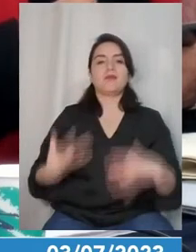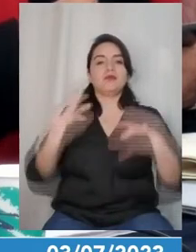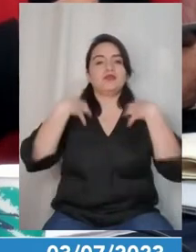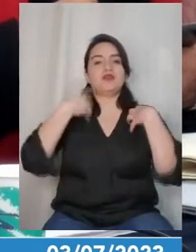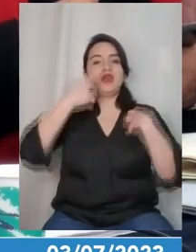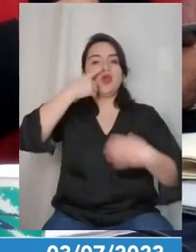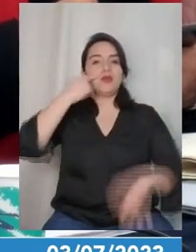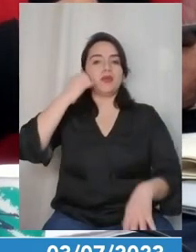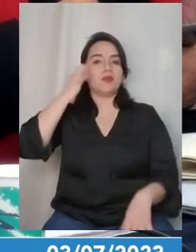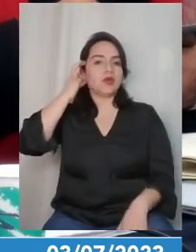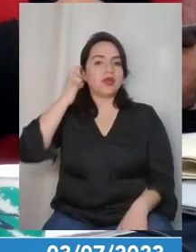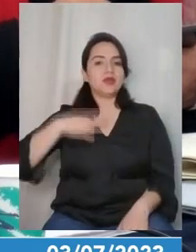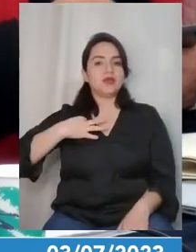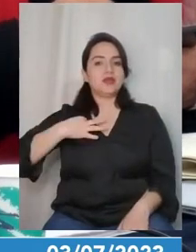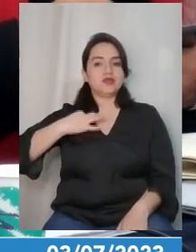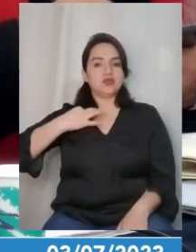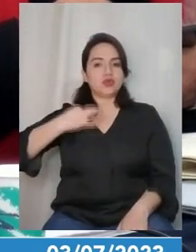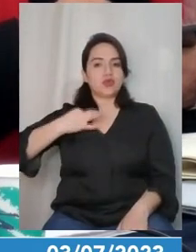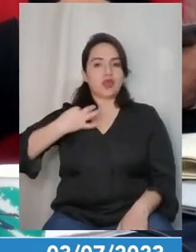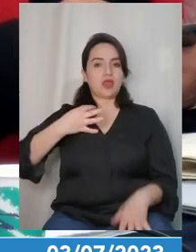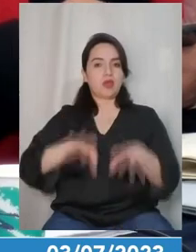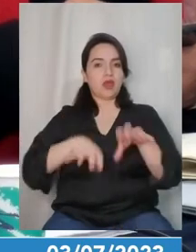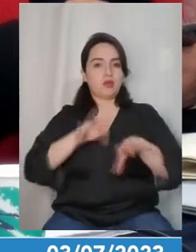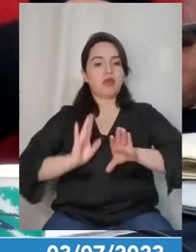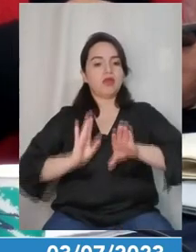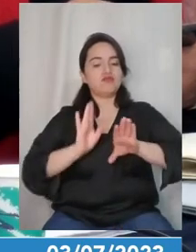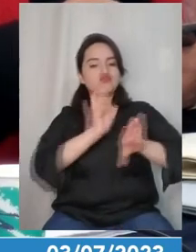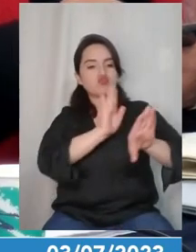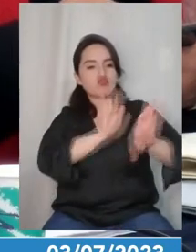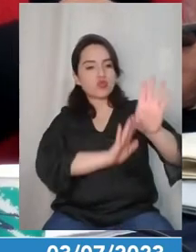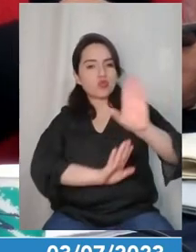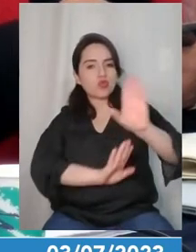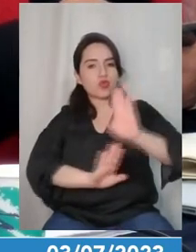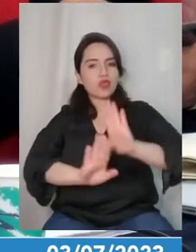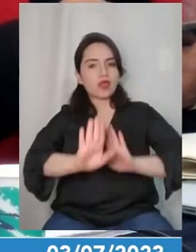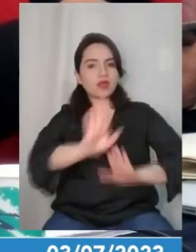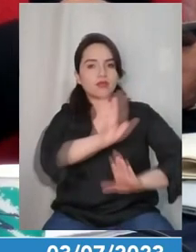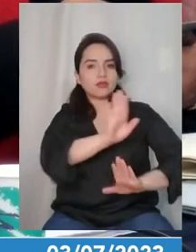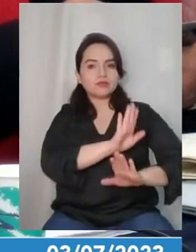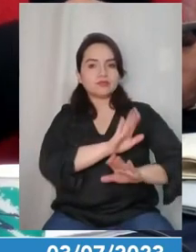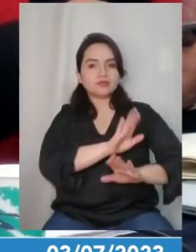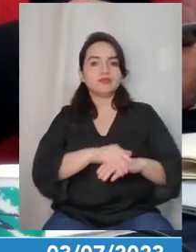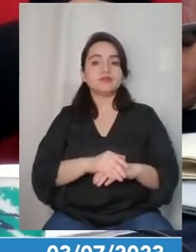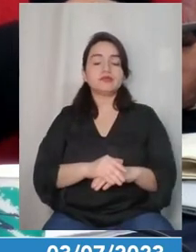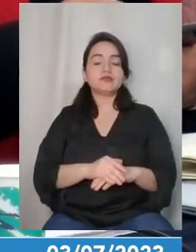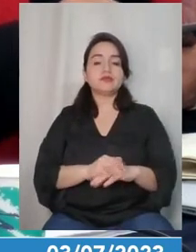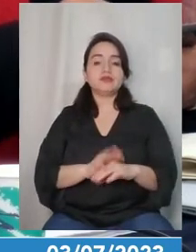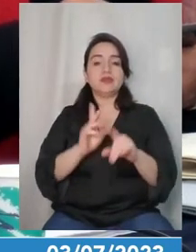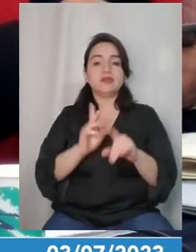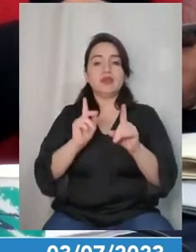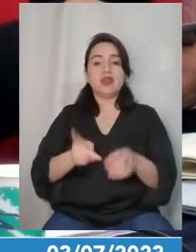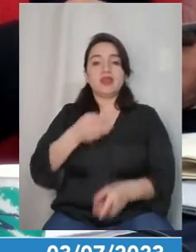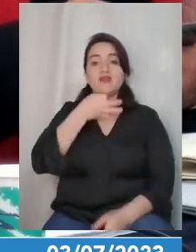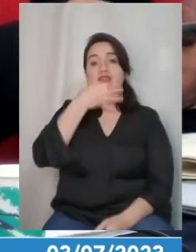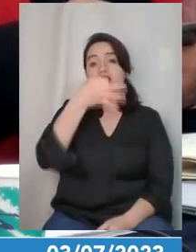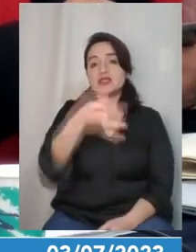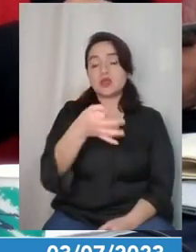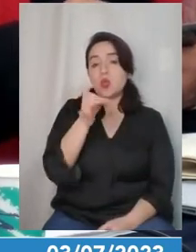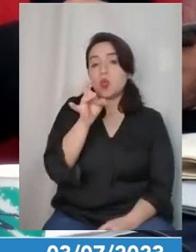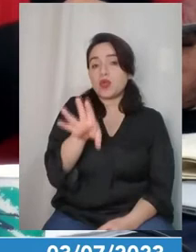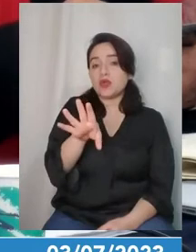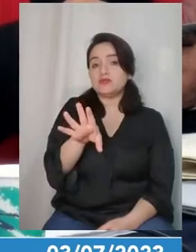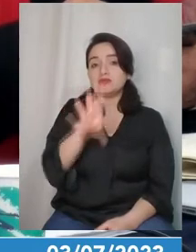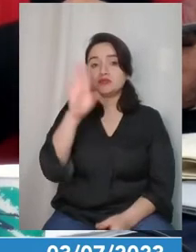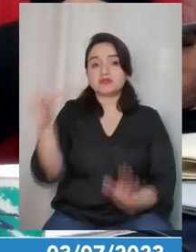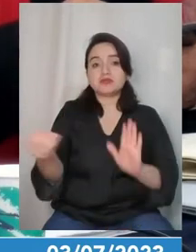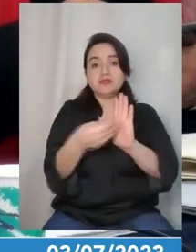los animales? Debo decir, y concuerdo, que no basta solo con referirnos al cuidado de la